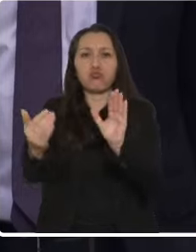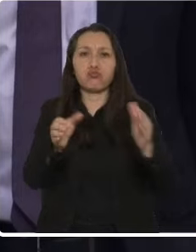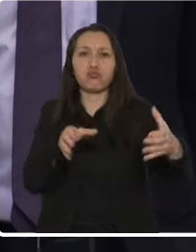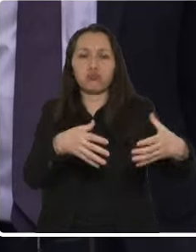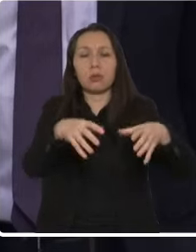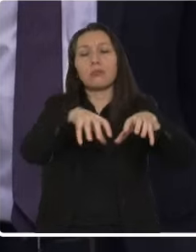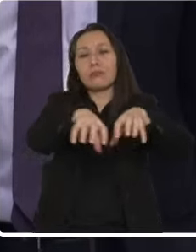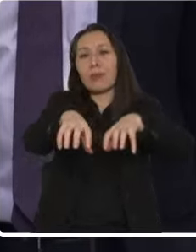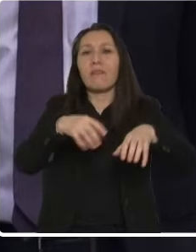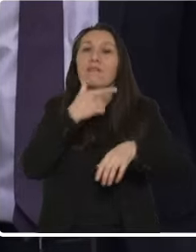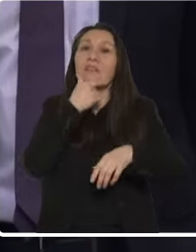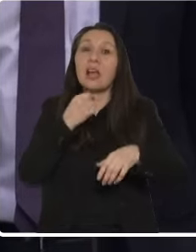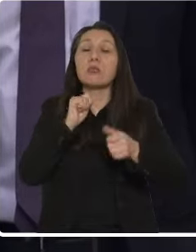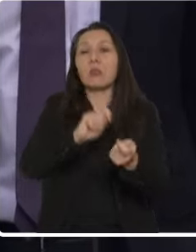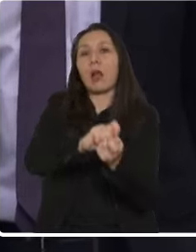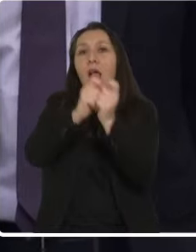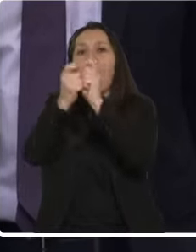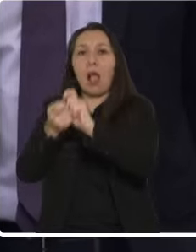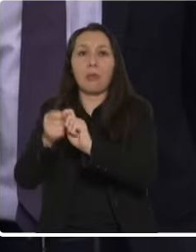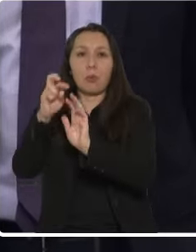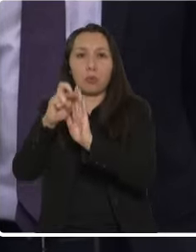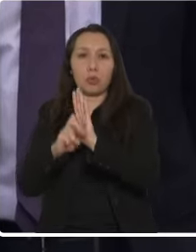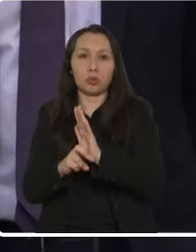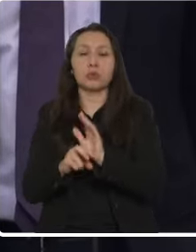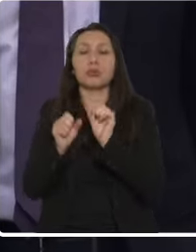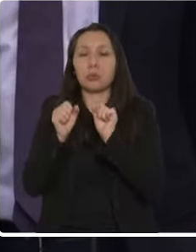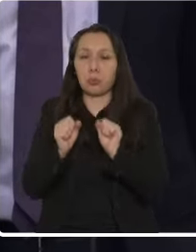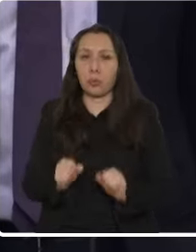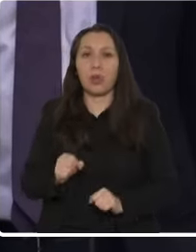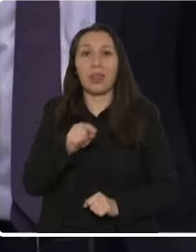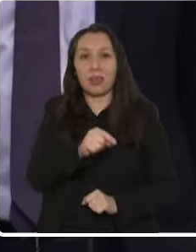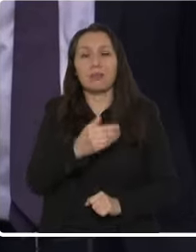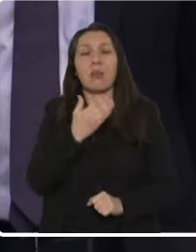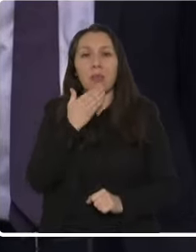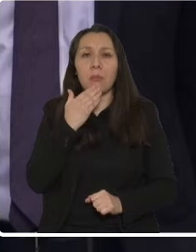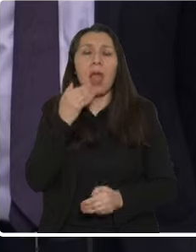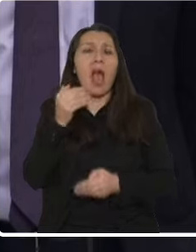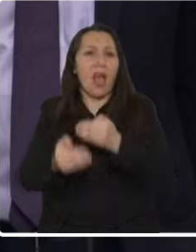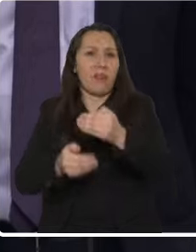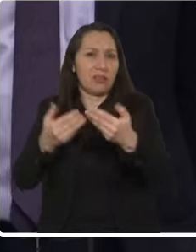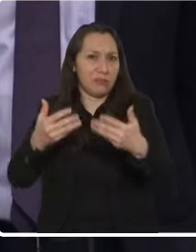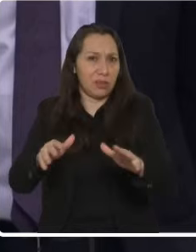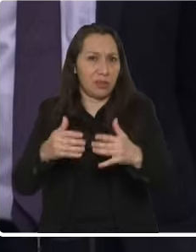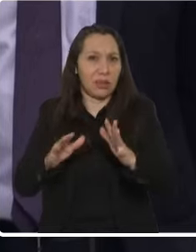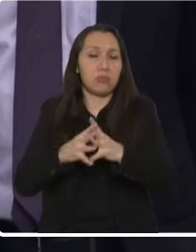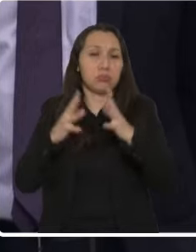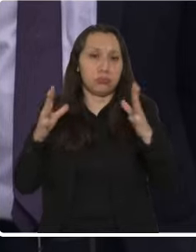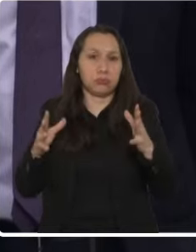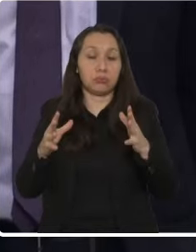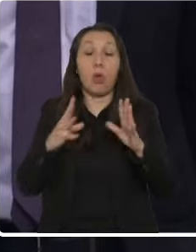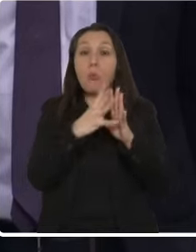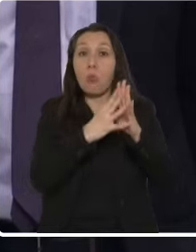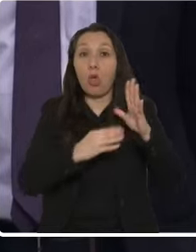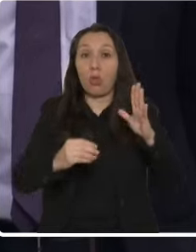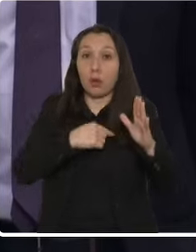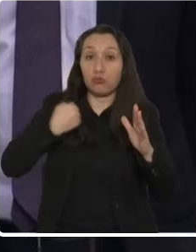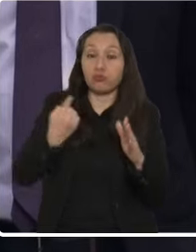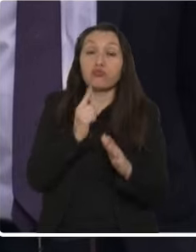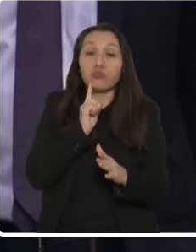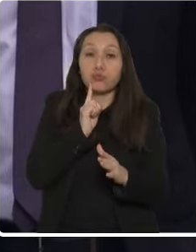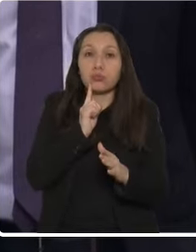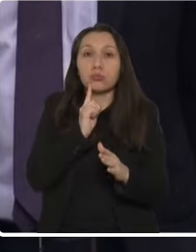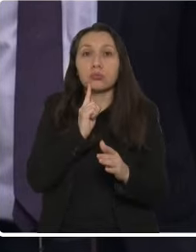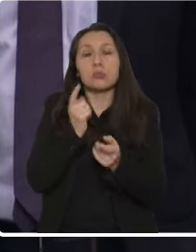con cierta facilidad transformar en un proyecto, y eso está también bastante avanzado. El modelo que nosotros tenemos